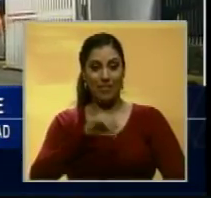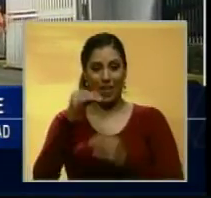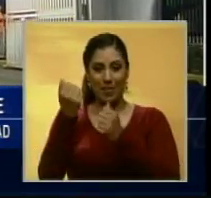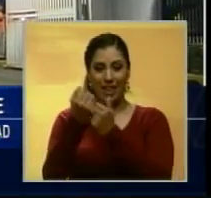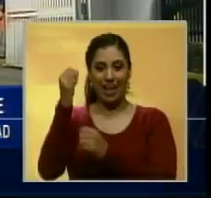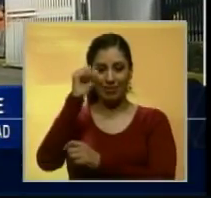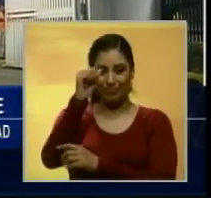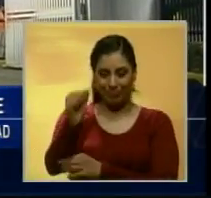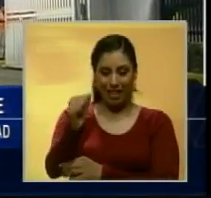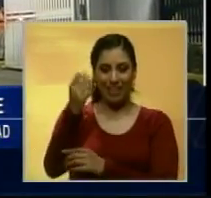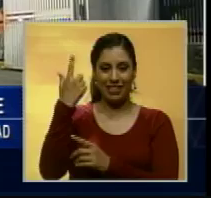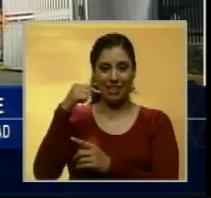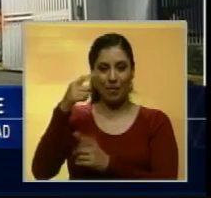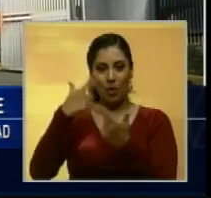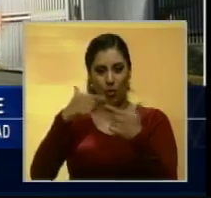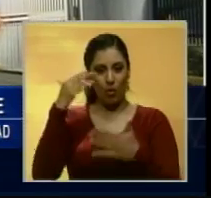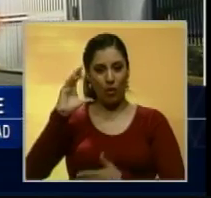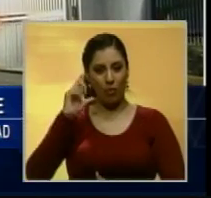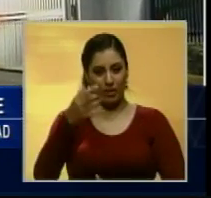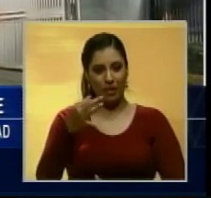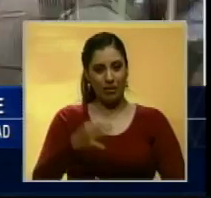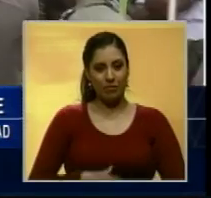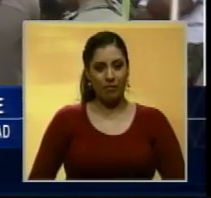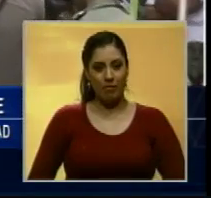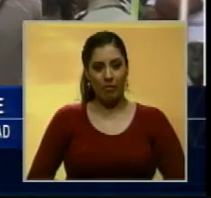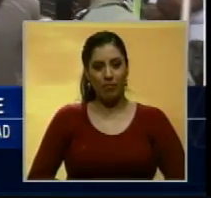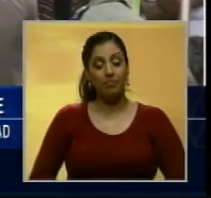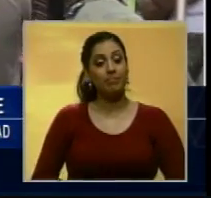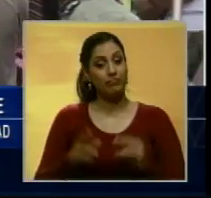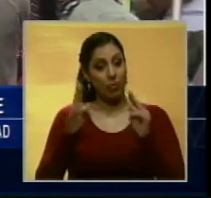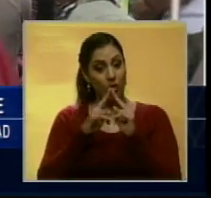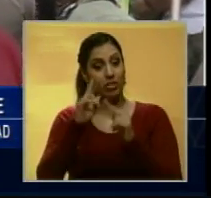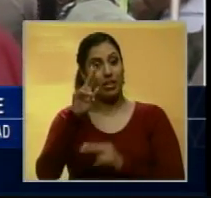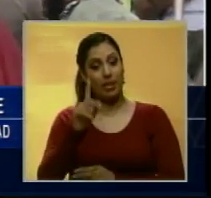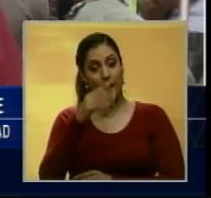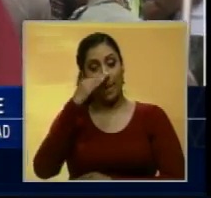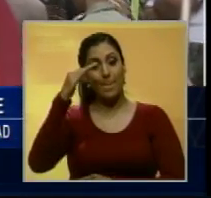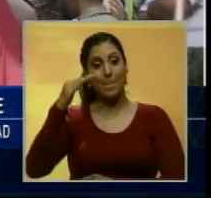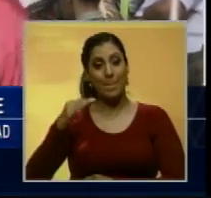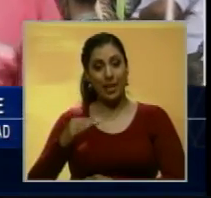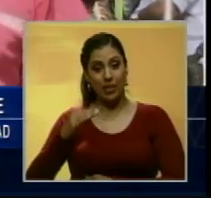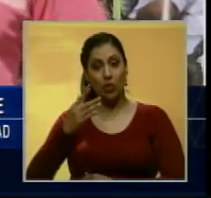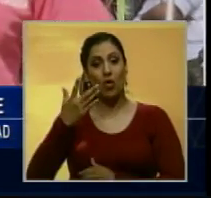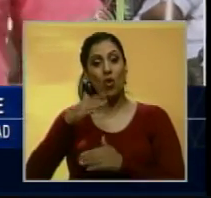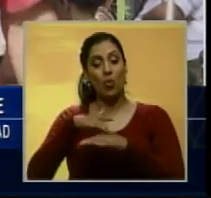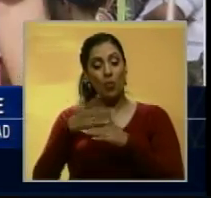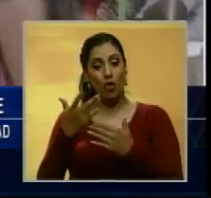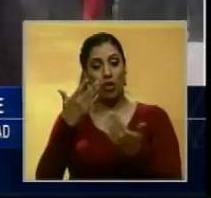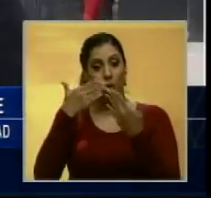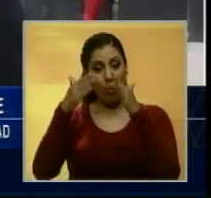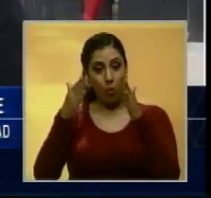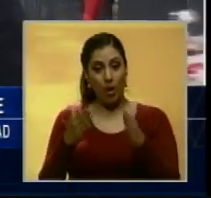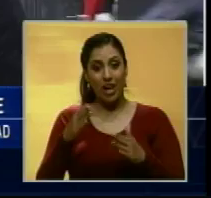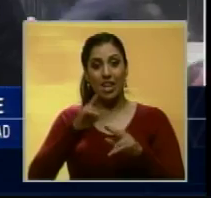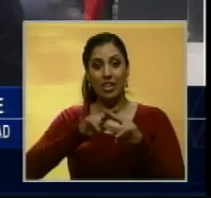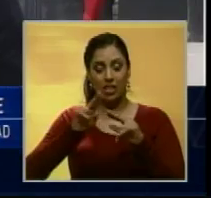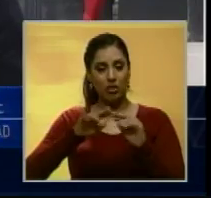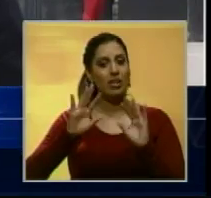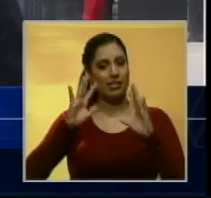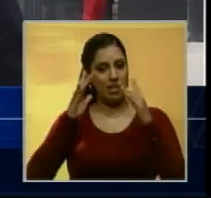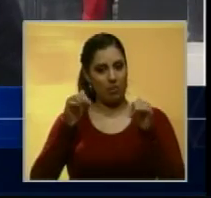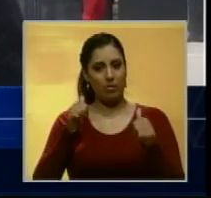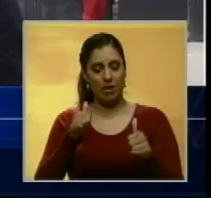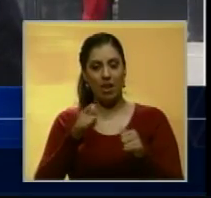Alfonso, en la urbanización Villa Heroica de Guatire. Se conoció también que los menores de edad en el caso del colegio se encuentran fuera